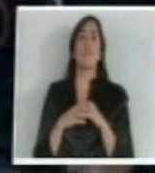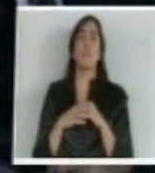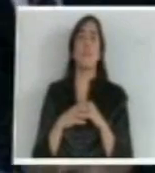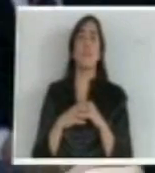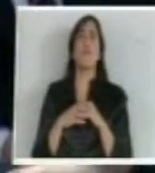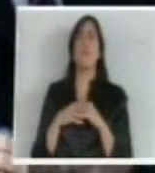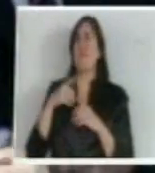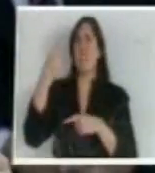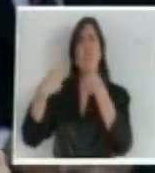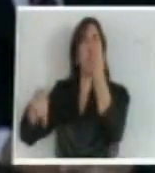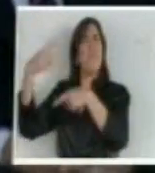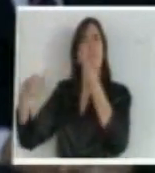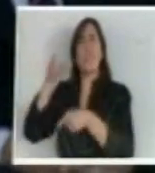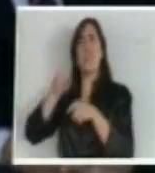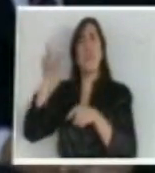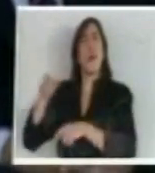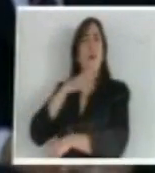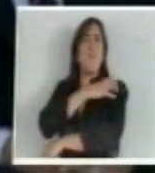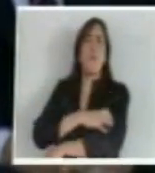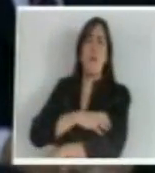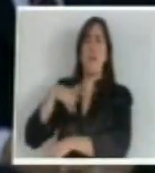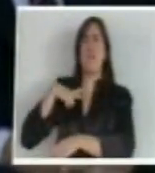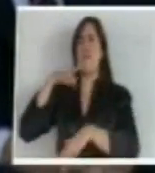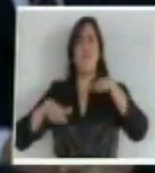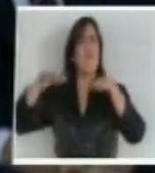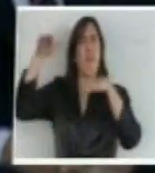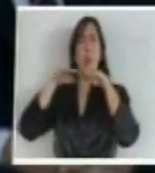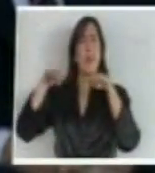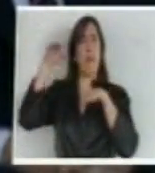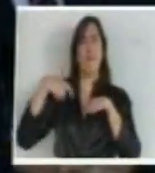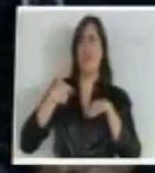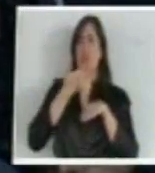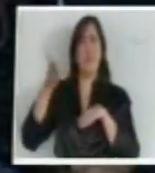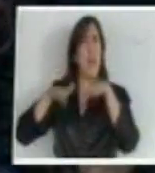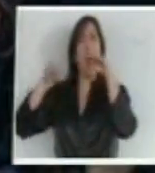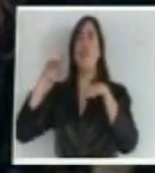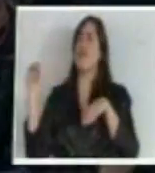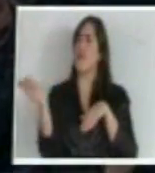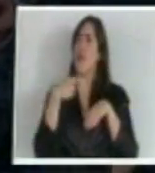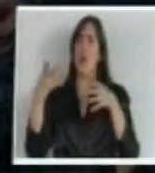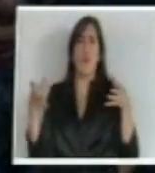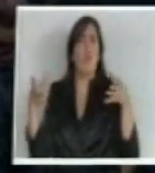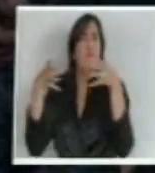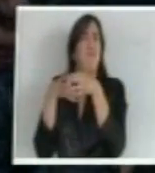de las más diversas condiciones sociales, pero unidos por una misma